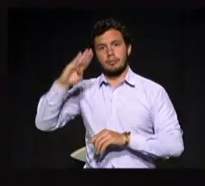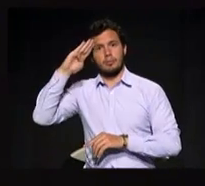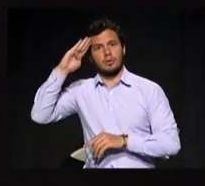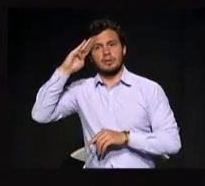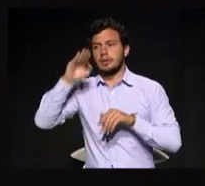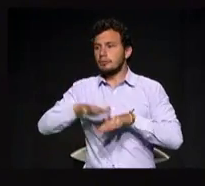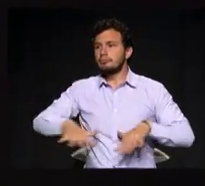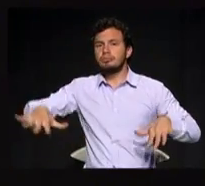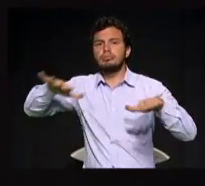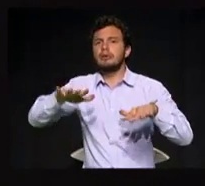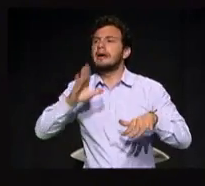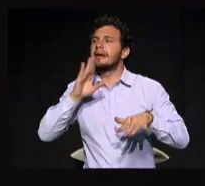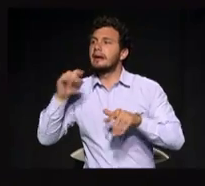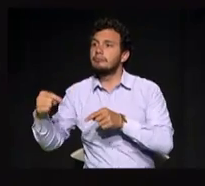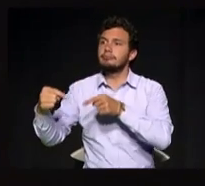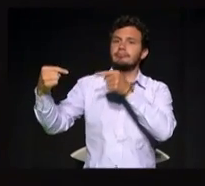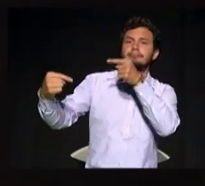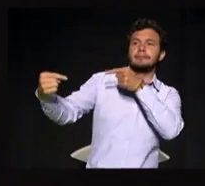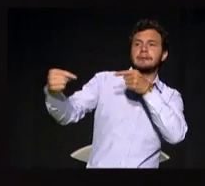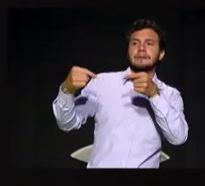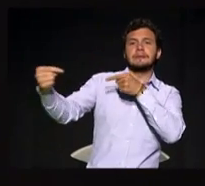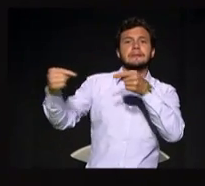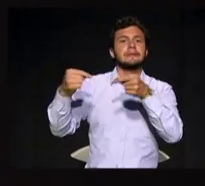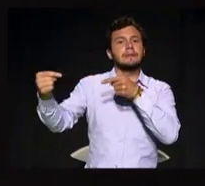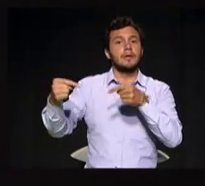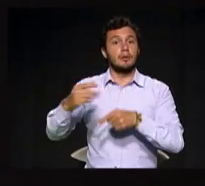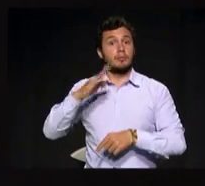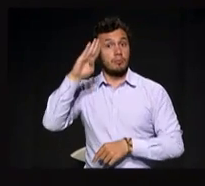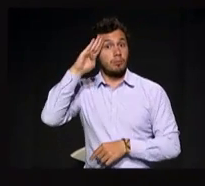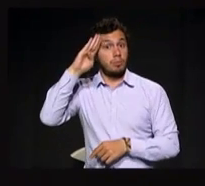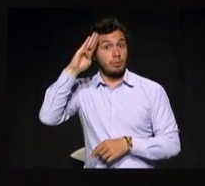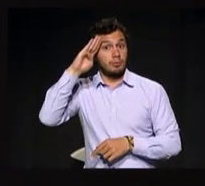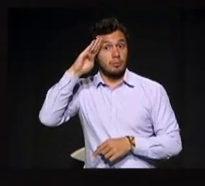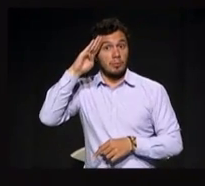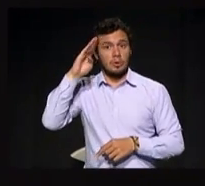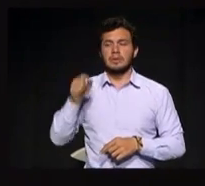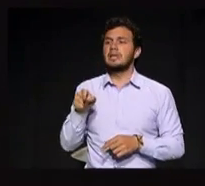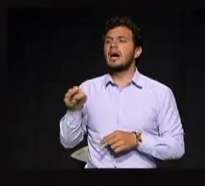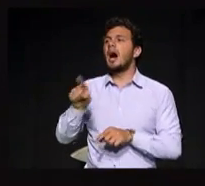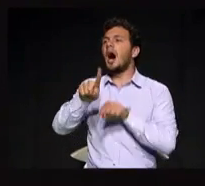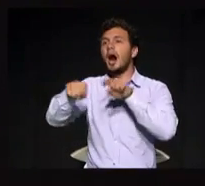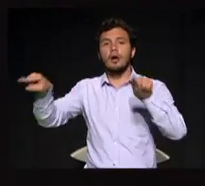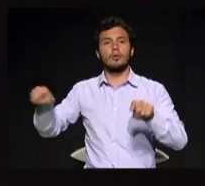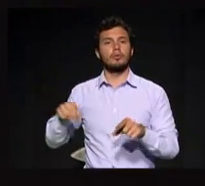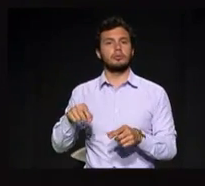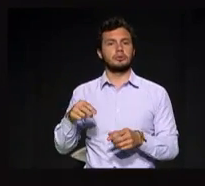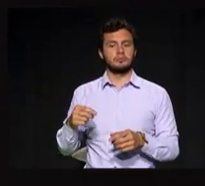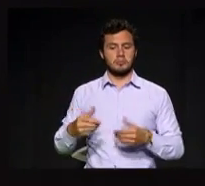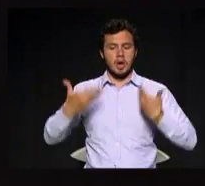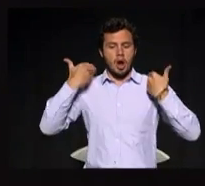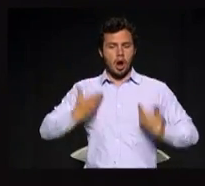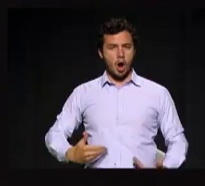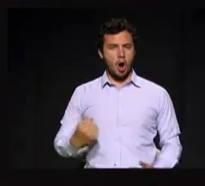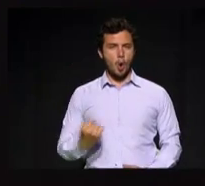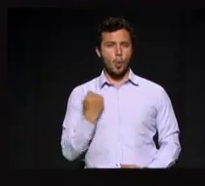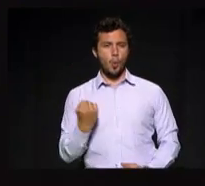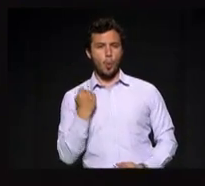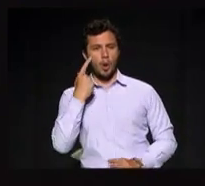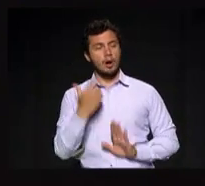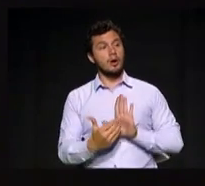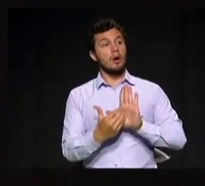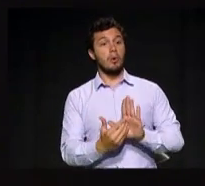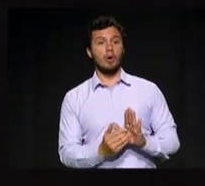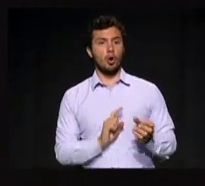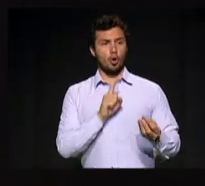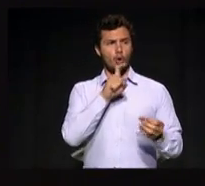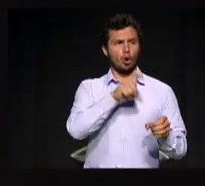área metropolitana hay que exigirle verdaderos resultados a la policía cuando hay policías de civil que están infiltrados en las estructuras criminales la sijín y la sipol nos